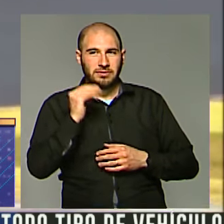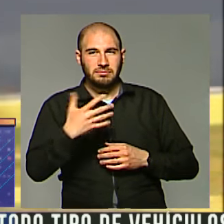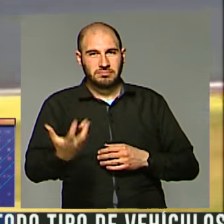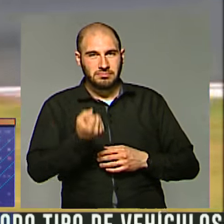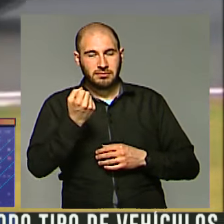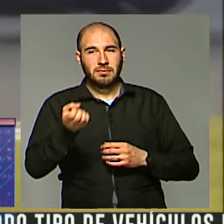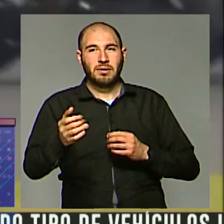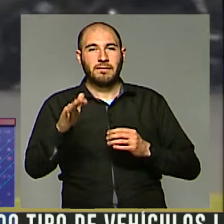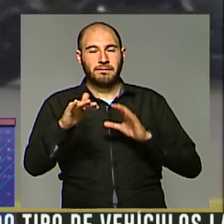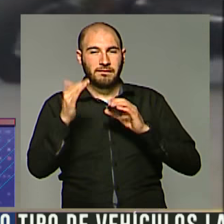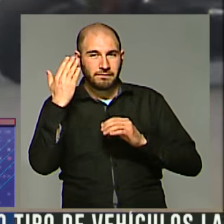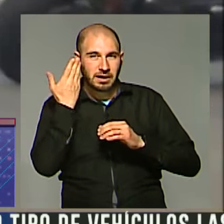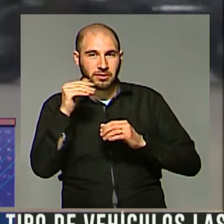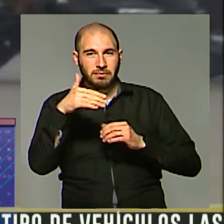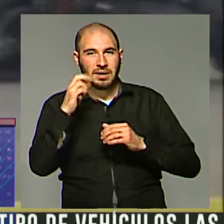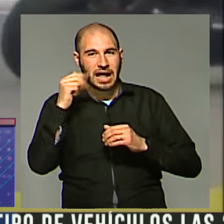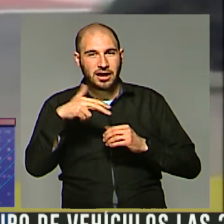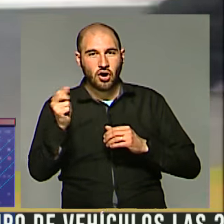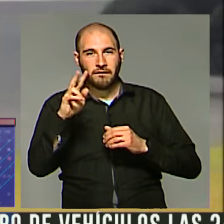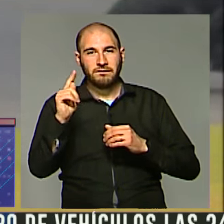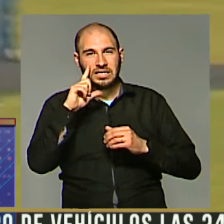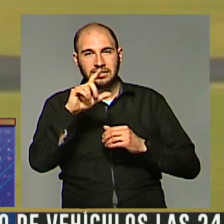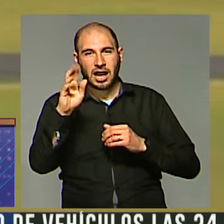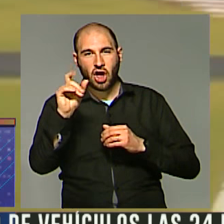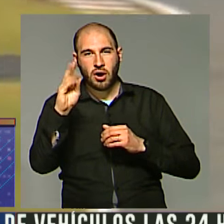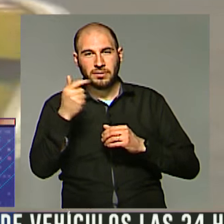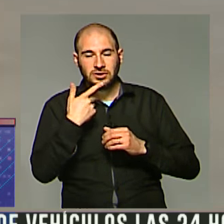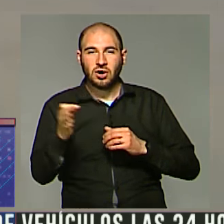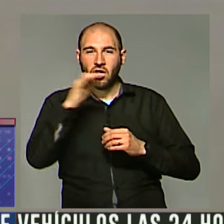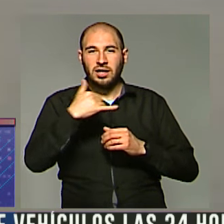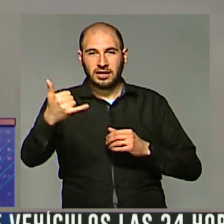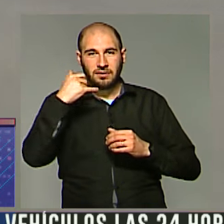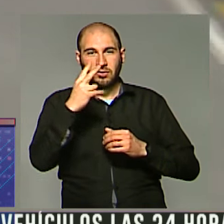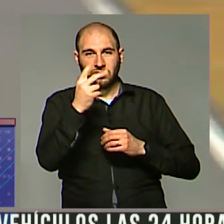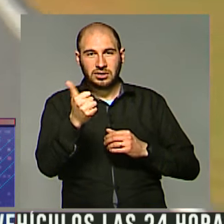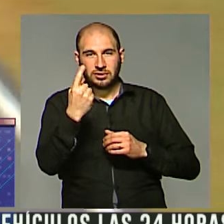puede mandar a Facebook, Mariano Villalobos, o si no al teléfono